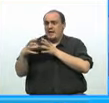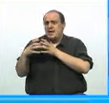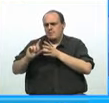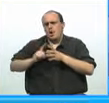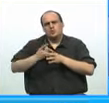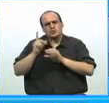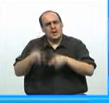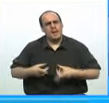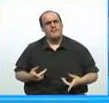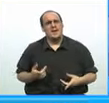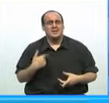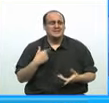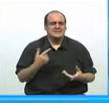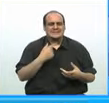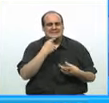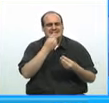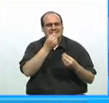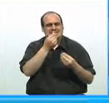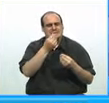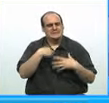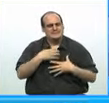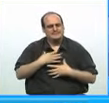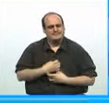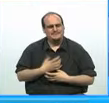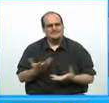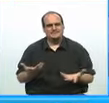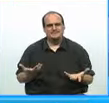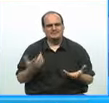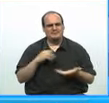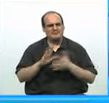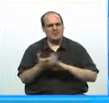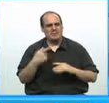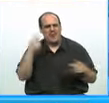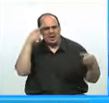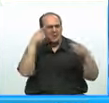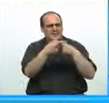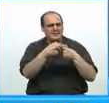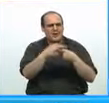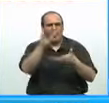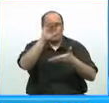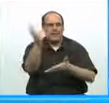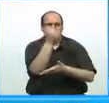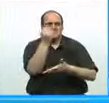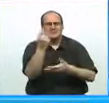quedó ese sabor amargo de no haber cumplido con el objetivo de llegar a la final. Ahora